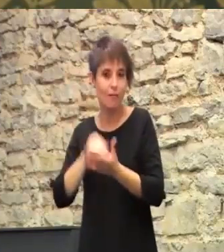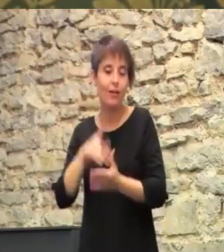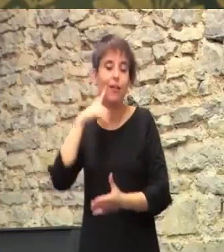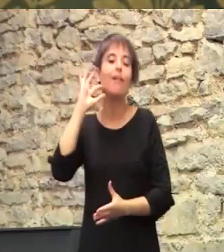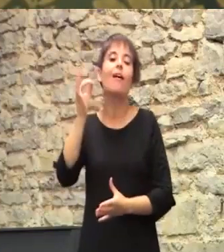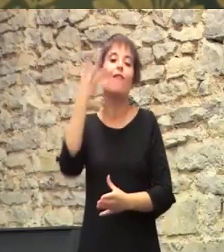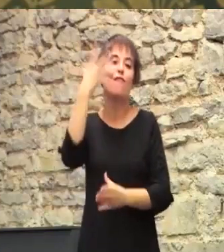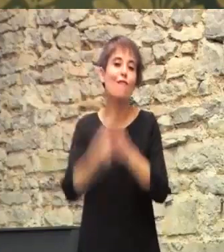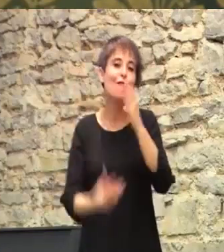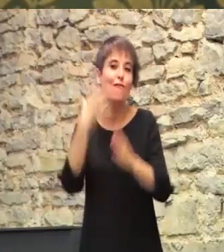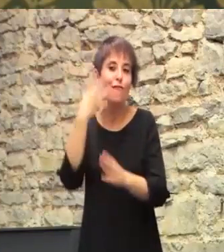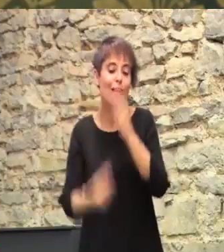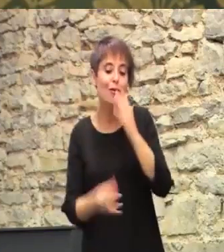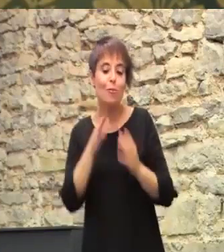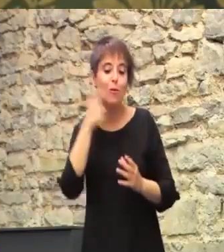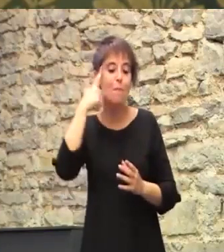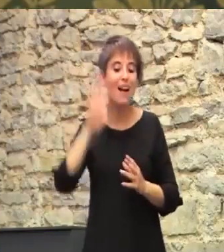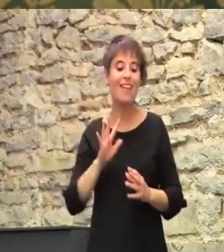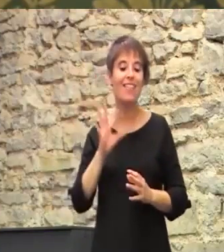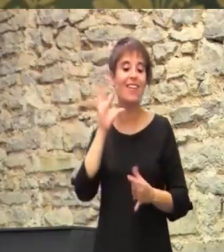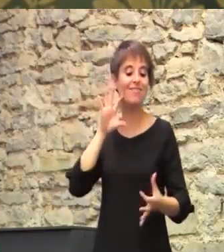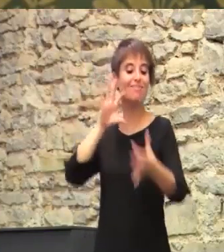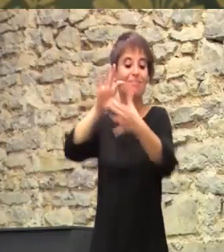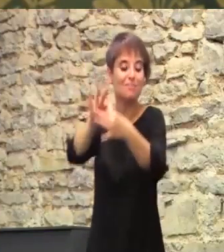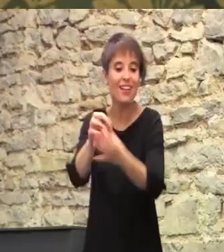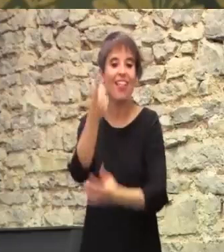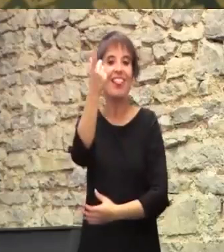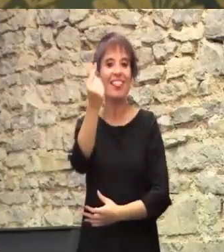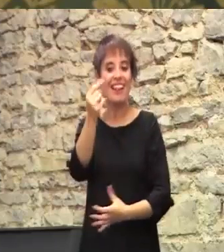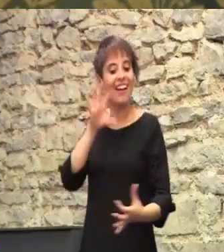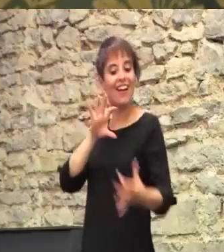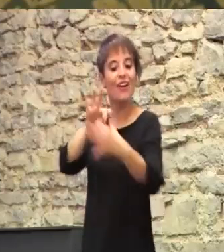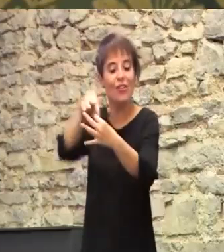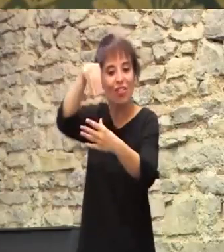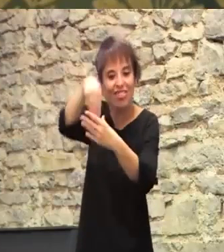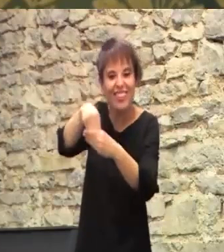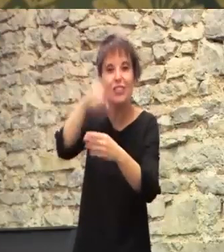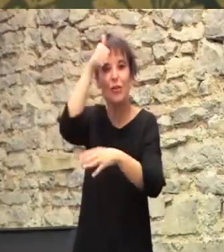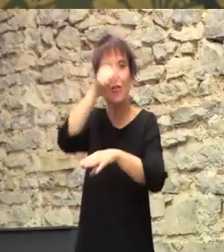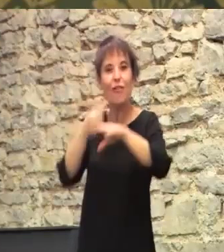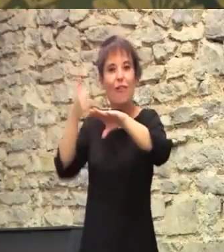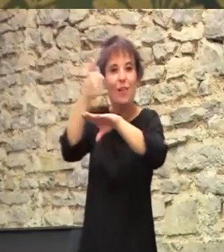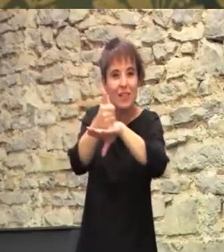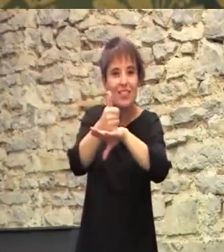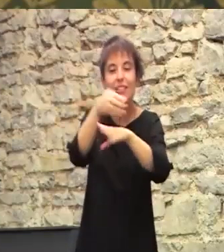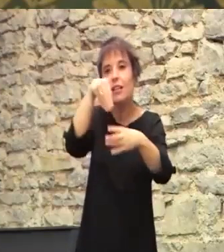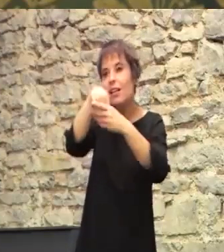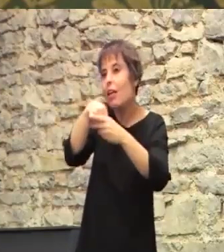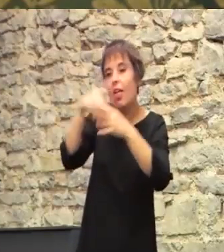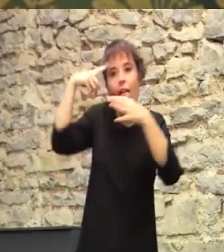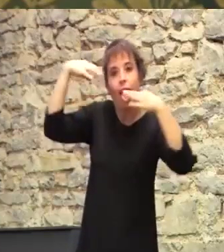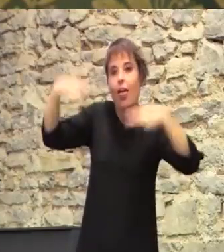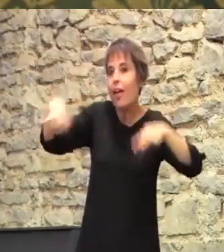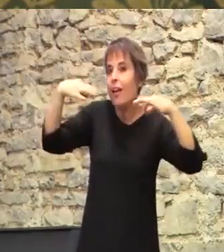la sexuación del dinero está incorporada en la subjetividad y está incorporada de una manera inconsciente